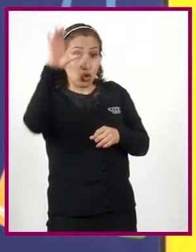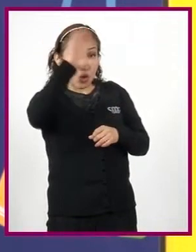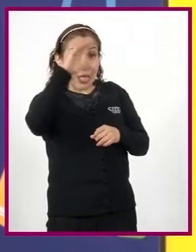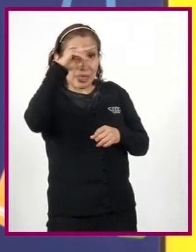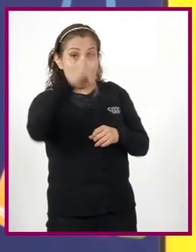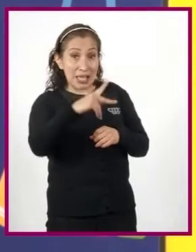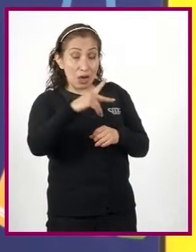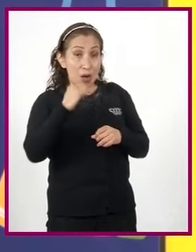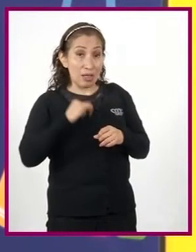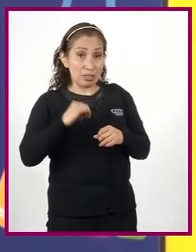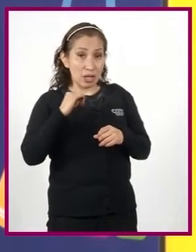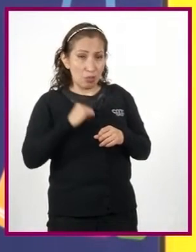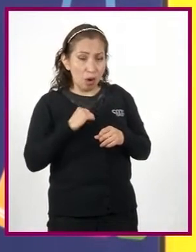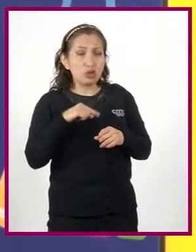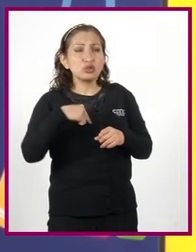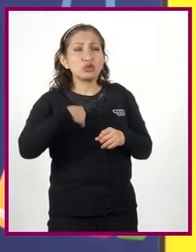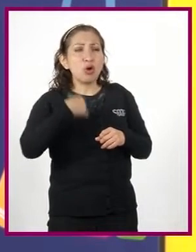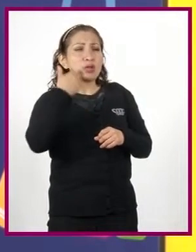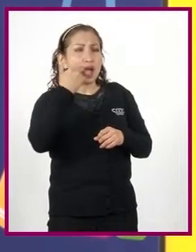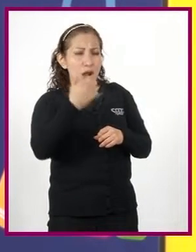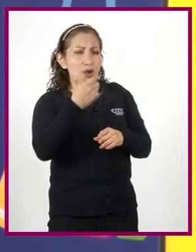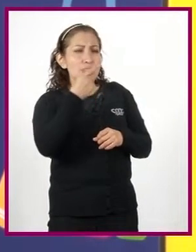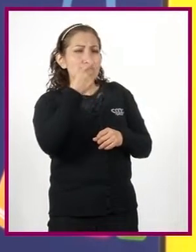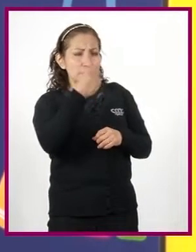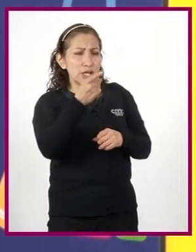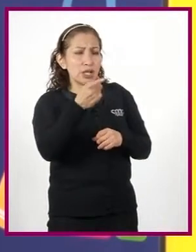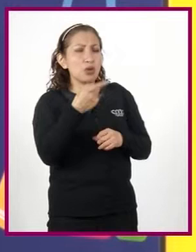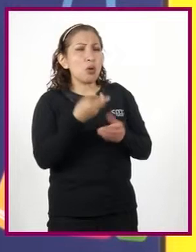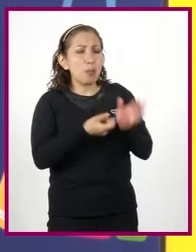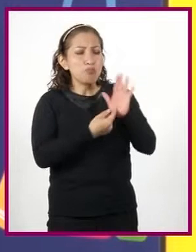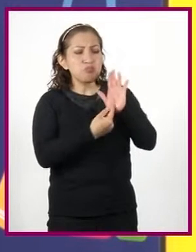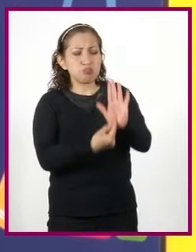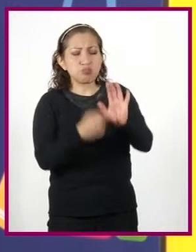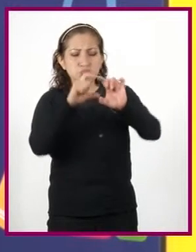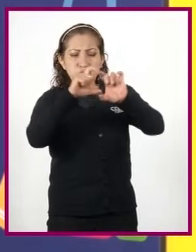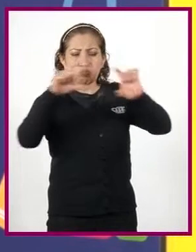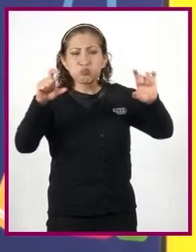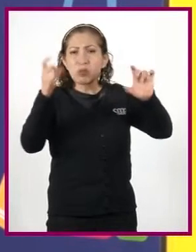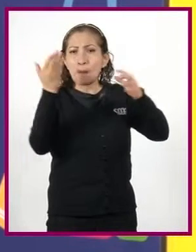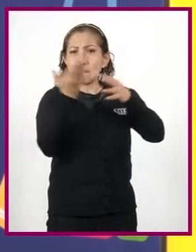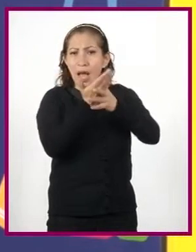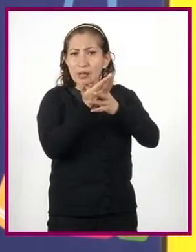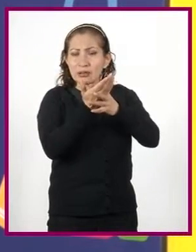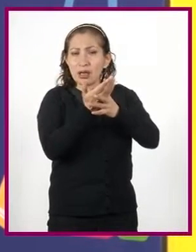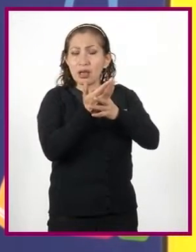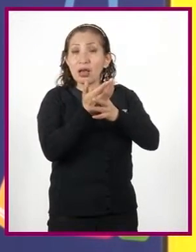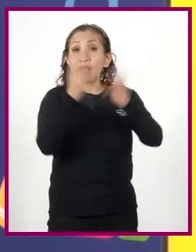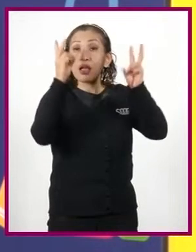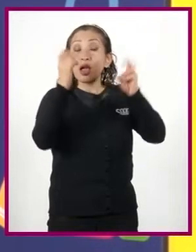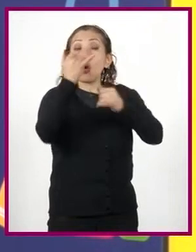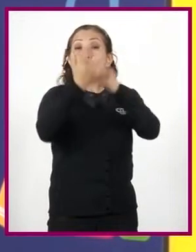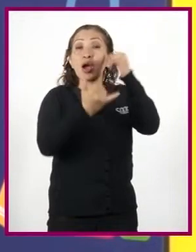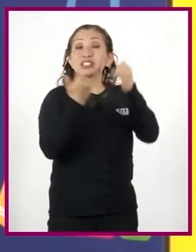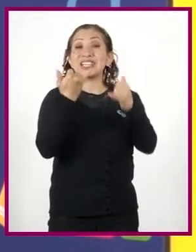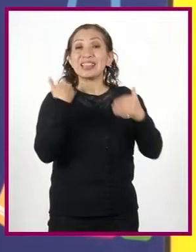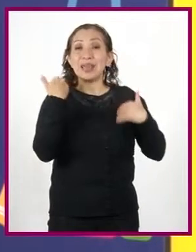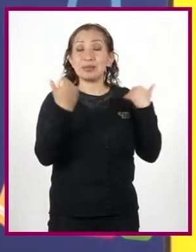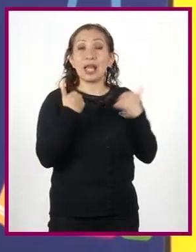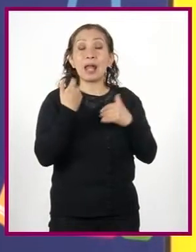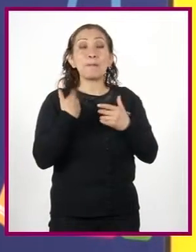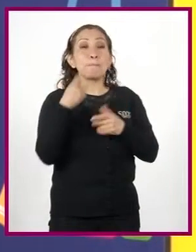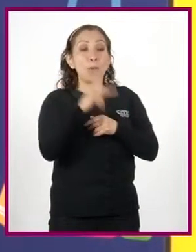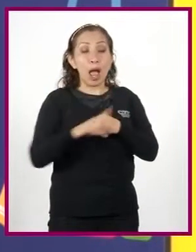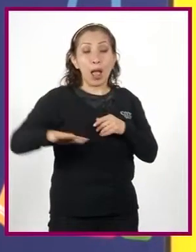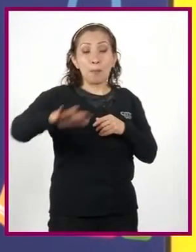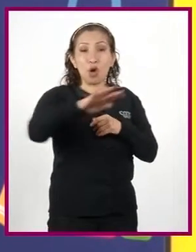del México antiguo, quiero compartir con ustedes un fragmento del texto titulado Juegos y diversiones del pueblo